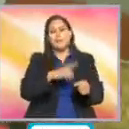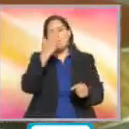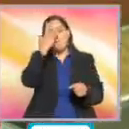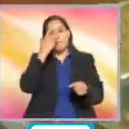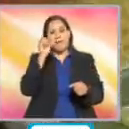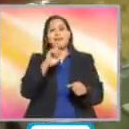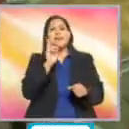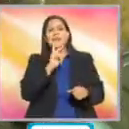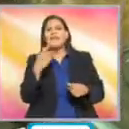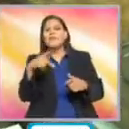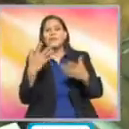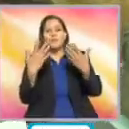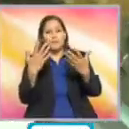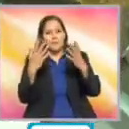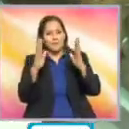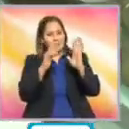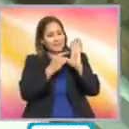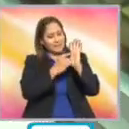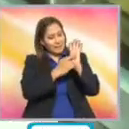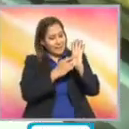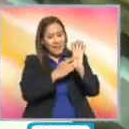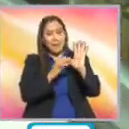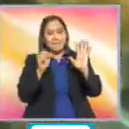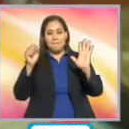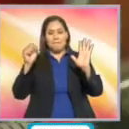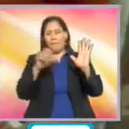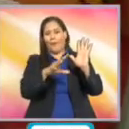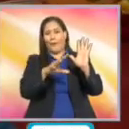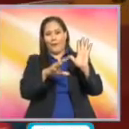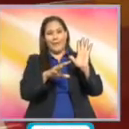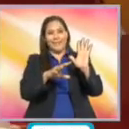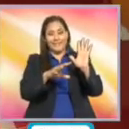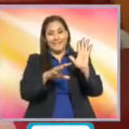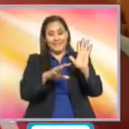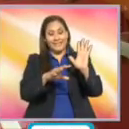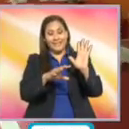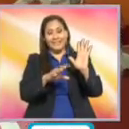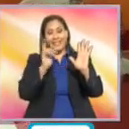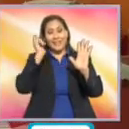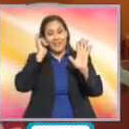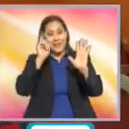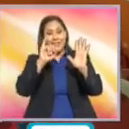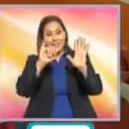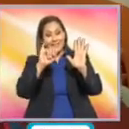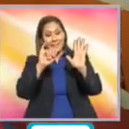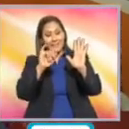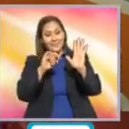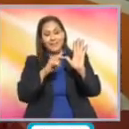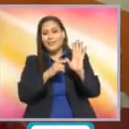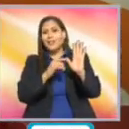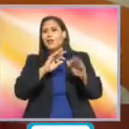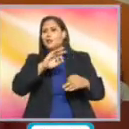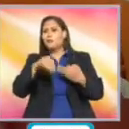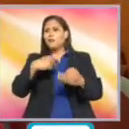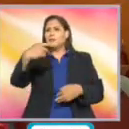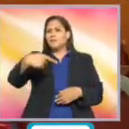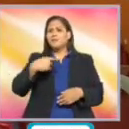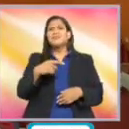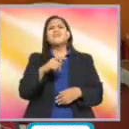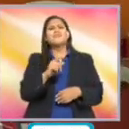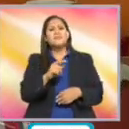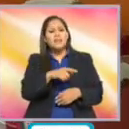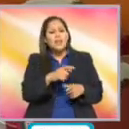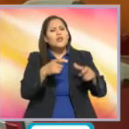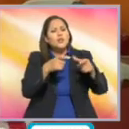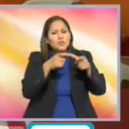manos. Parece que tienen magia. No, esperemos que sí tienen magia, sí, porque todos nos preguntan, ¿qué le ponen a